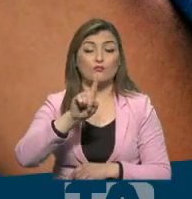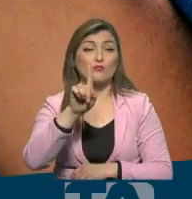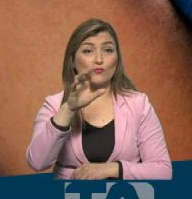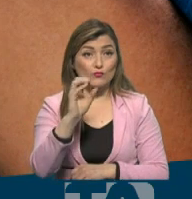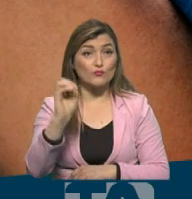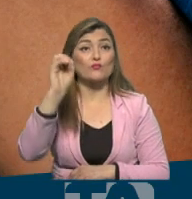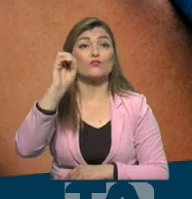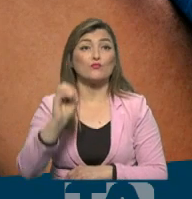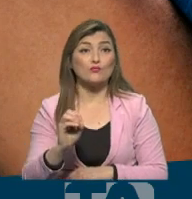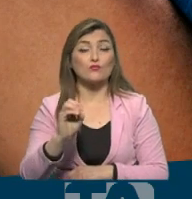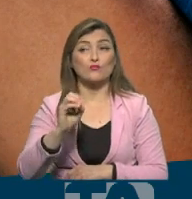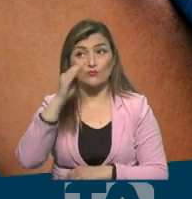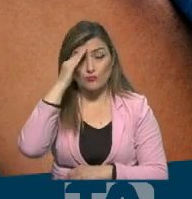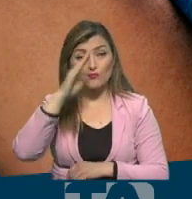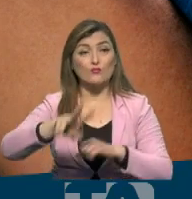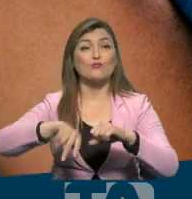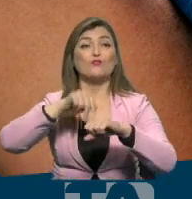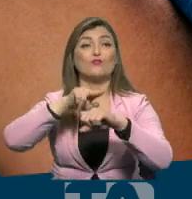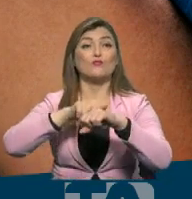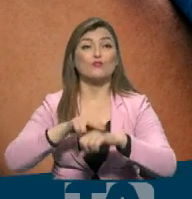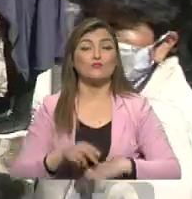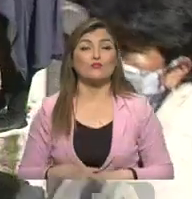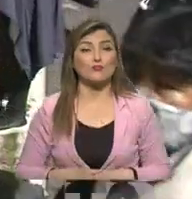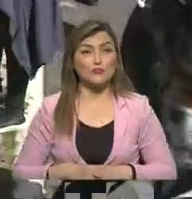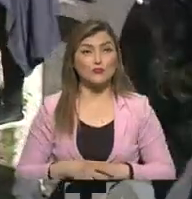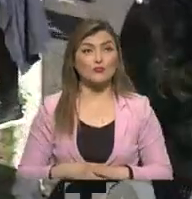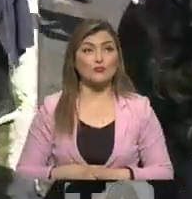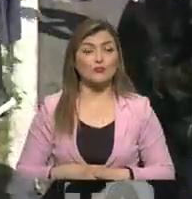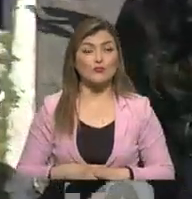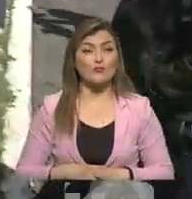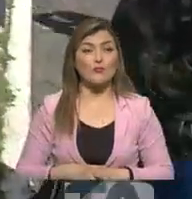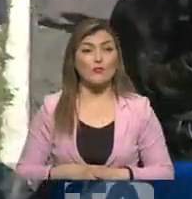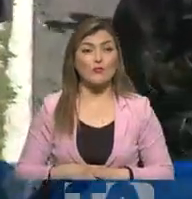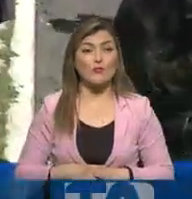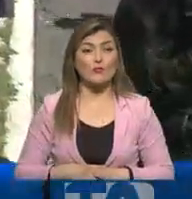0,1% de miembros de la Policía Nacional. En Quito, Belén Merizalde, 24.